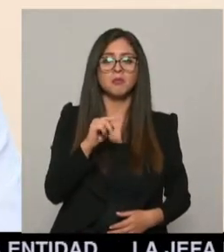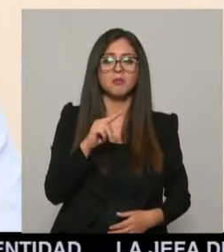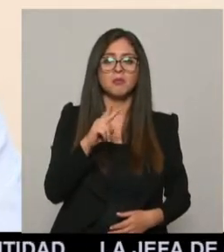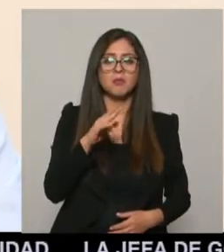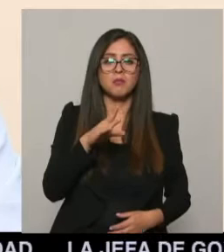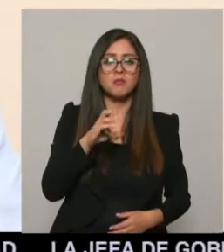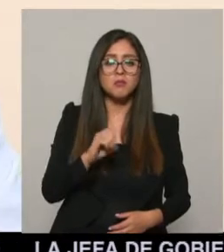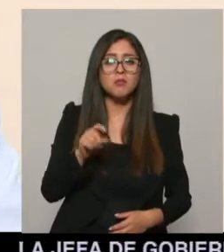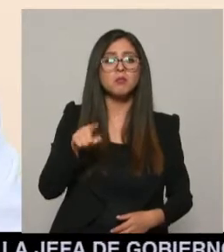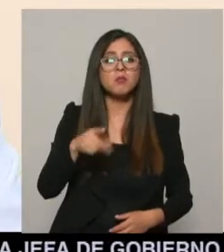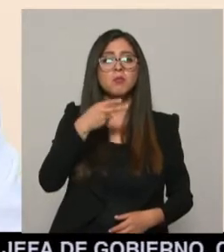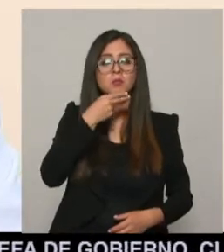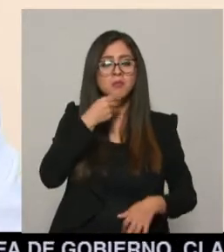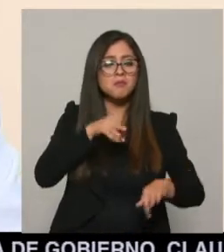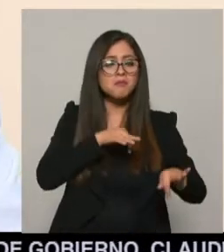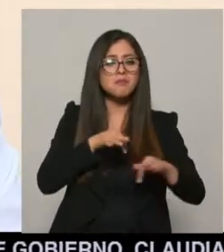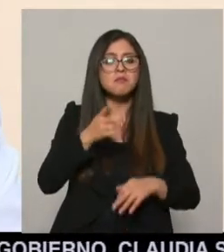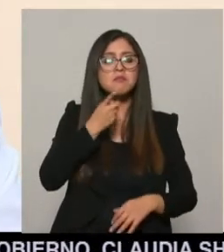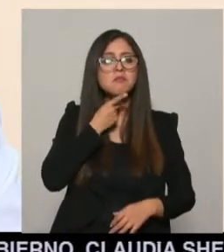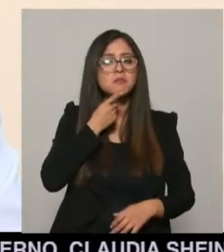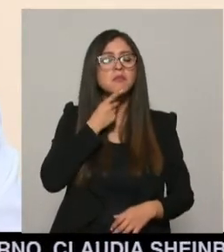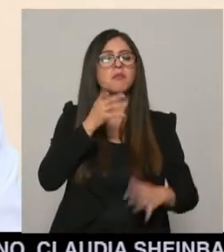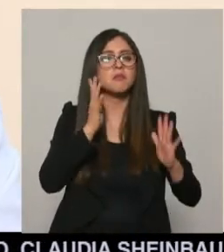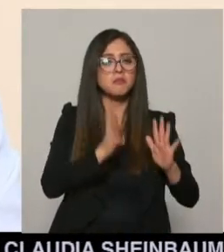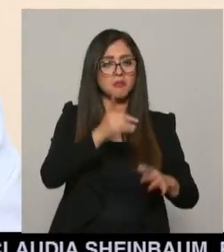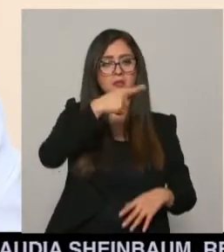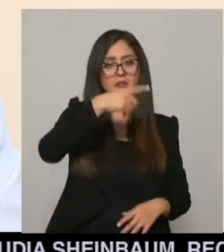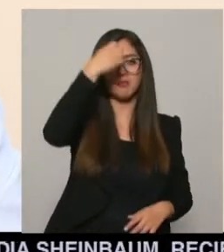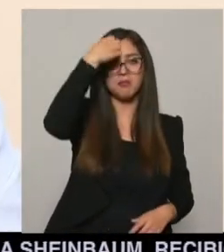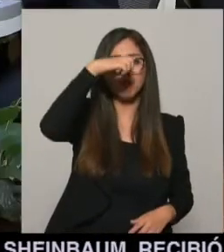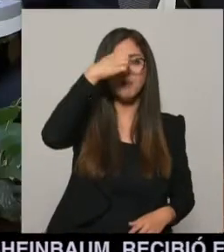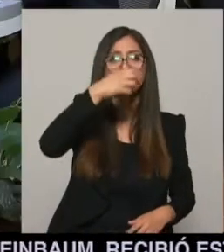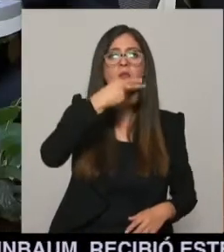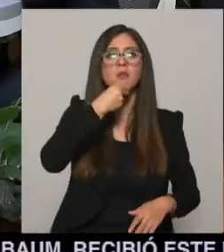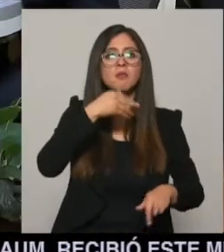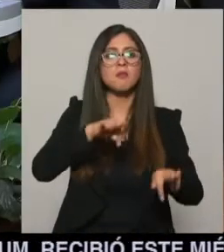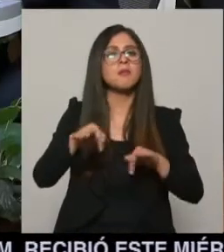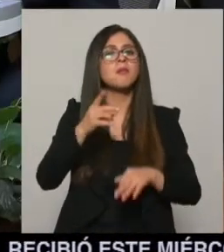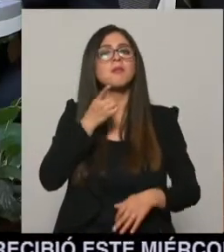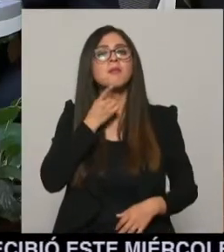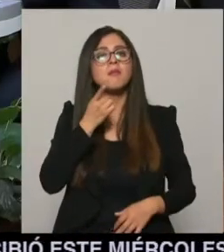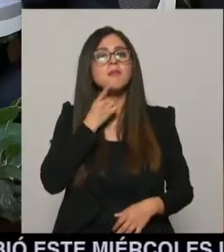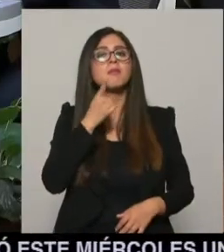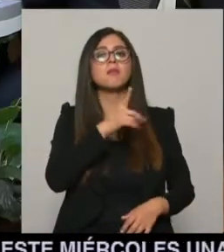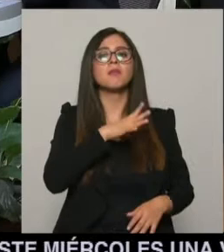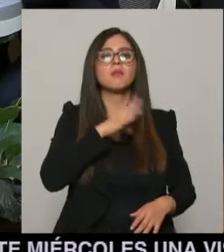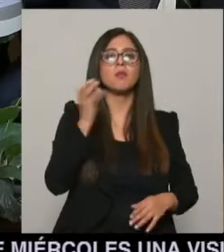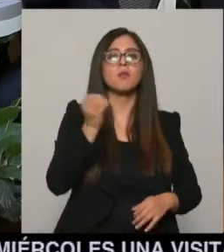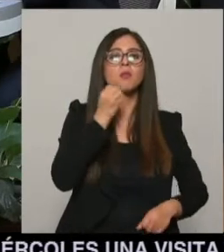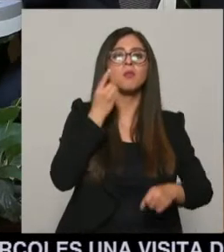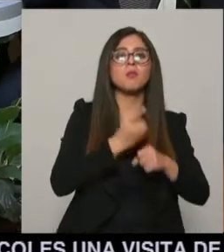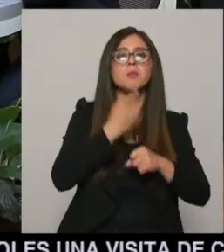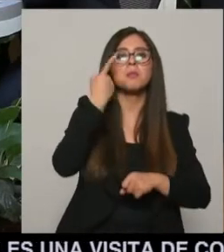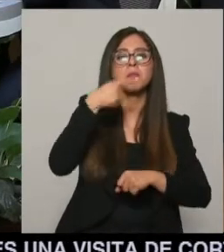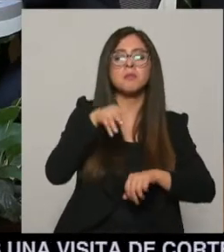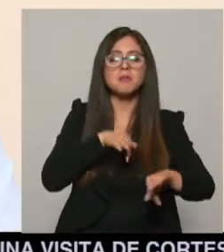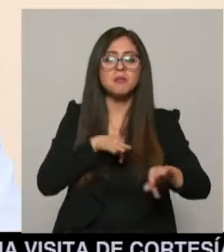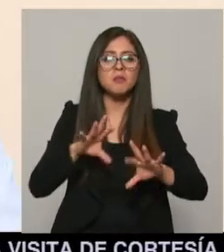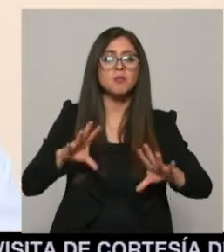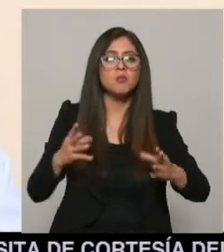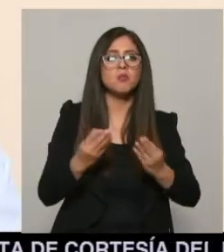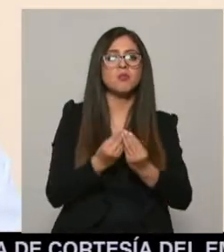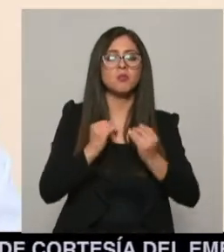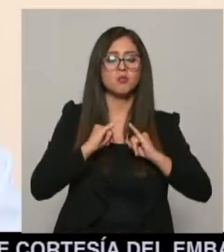experiencia, es un legislador joven que tiene las posibilidades de realizar una conducción correcta de la Junta